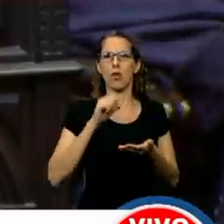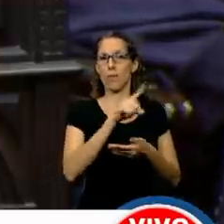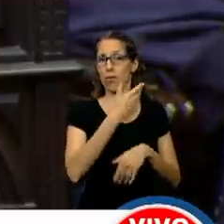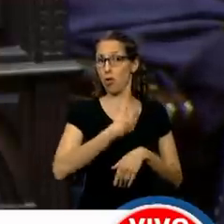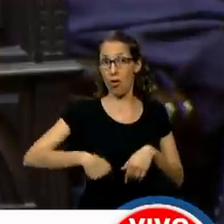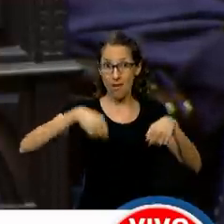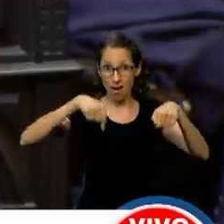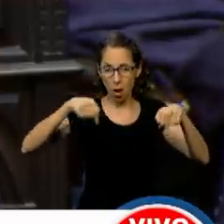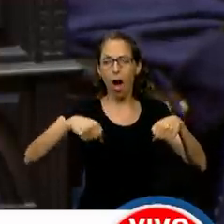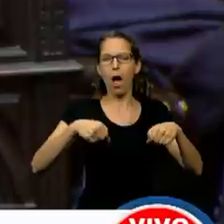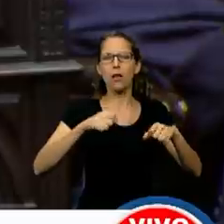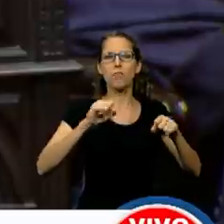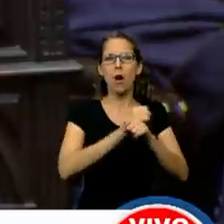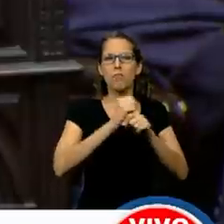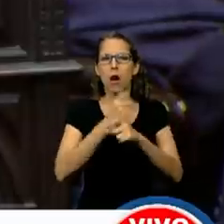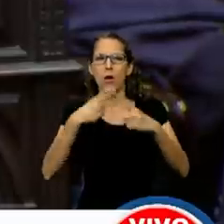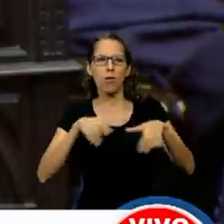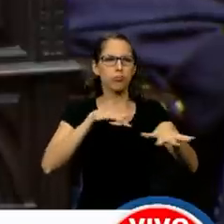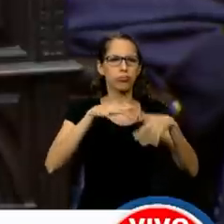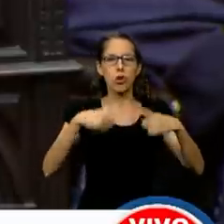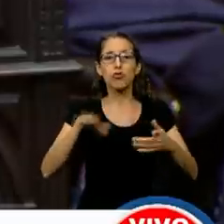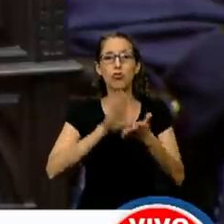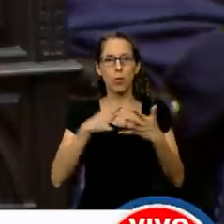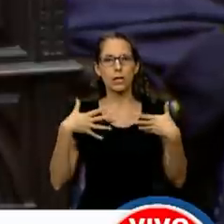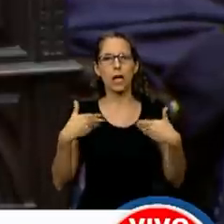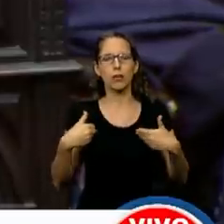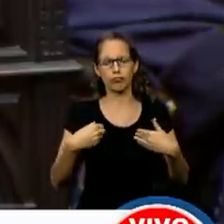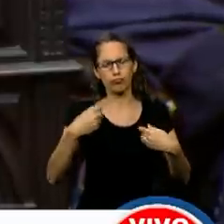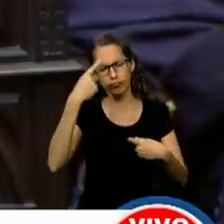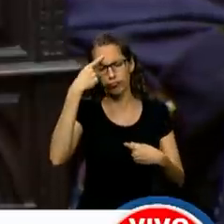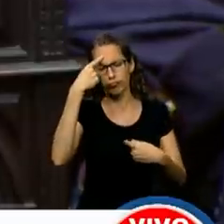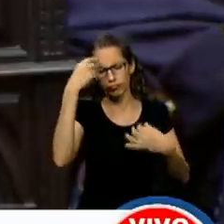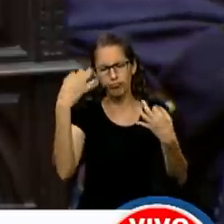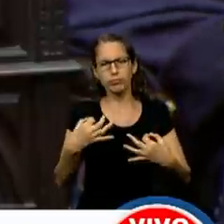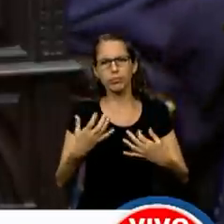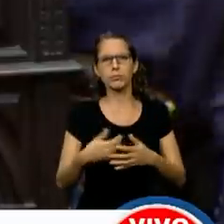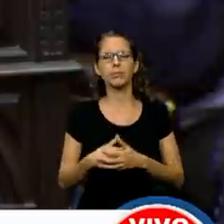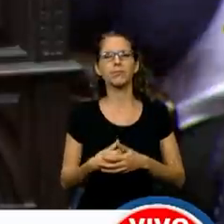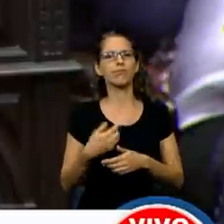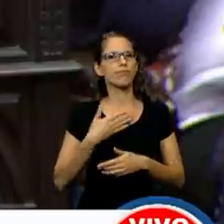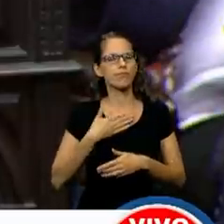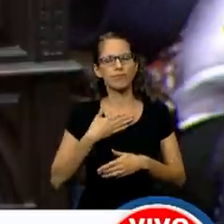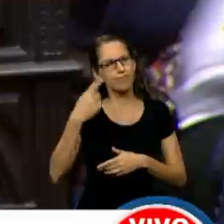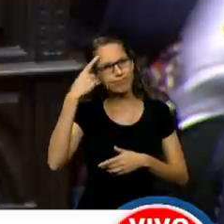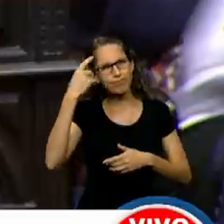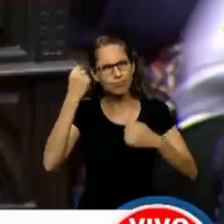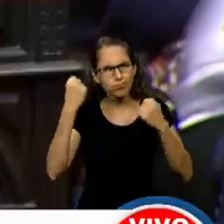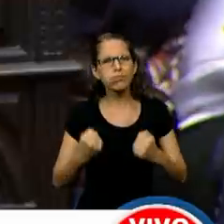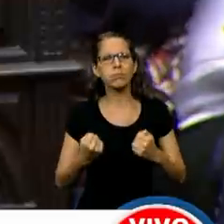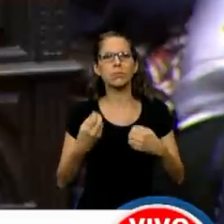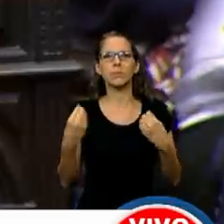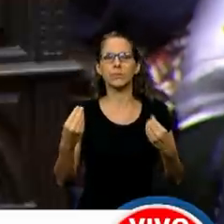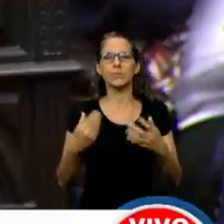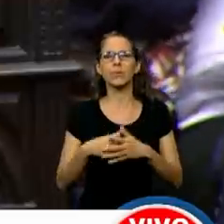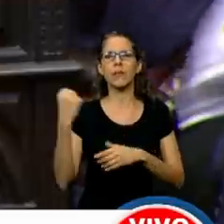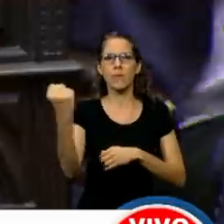gobierno en lo que respecta a salud estoy convencida de la importancia que